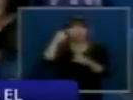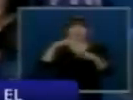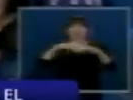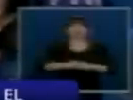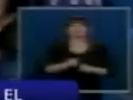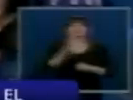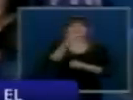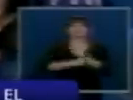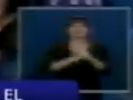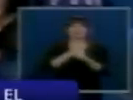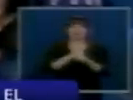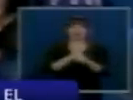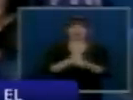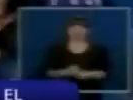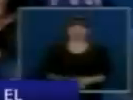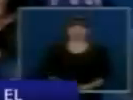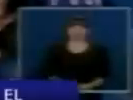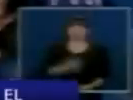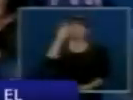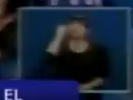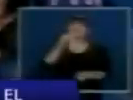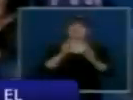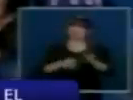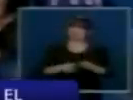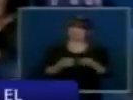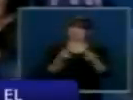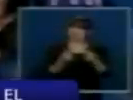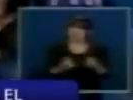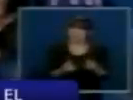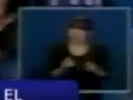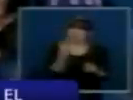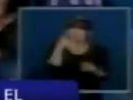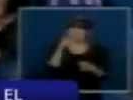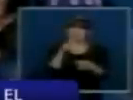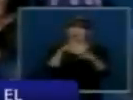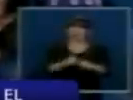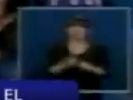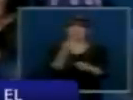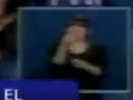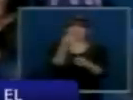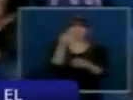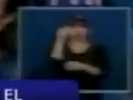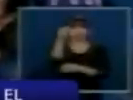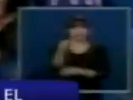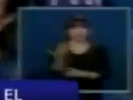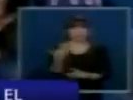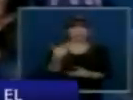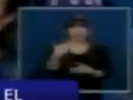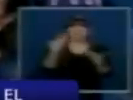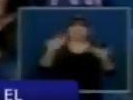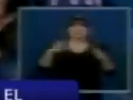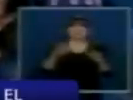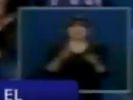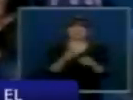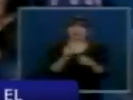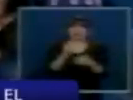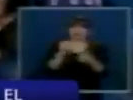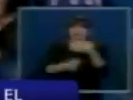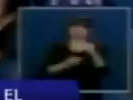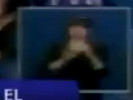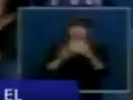5 años. ¿Por qué decisiones tan apuradas para comprometer presupuestos futuros cuando ya habían sido relevados de sus